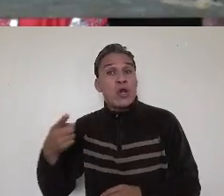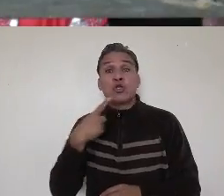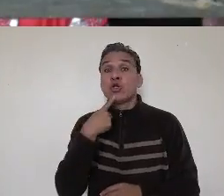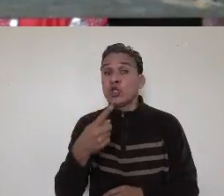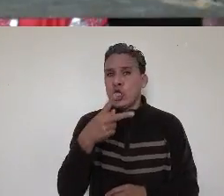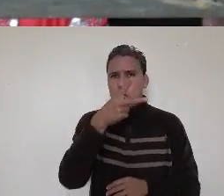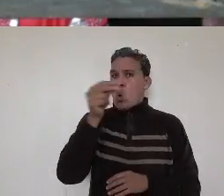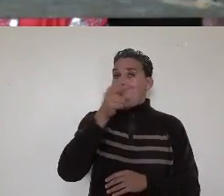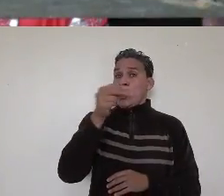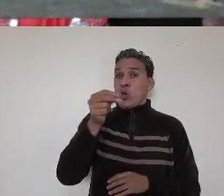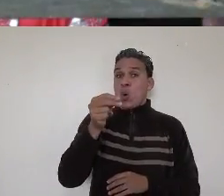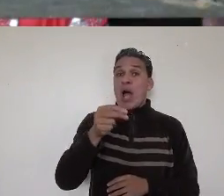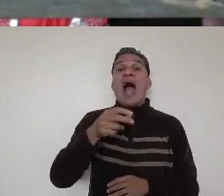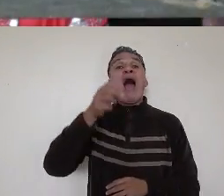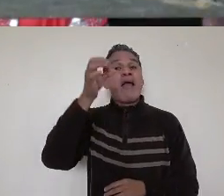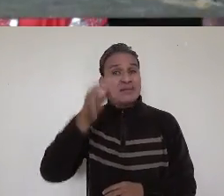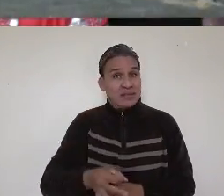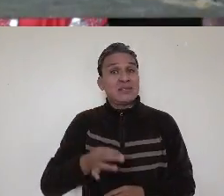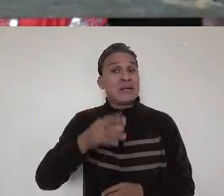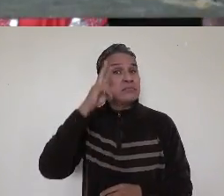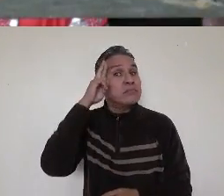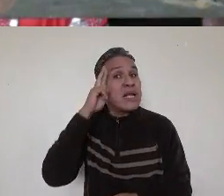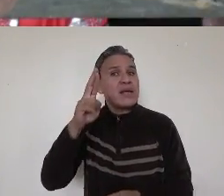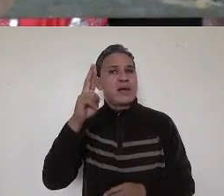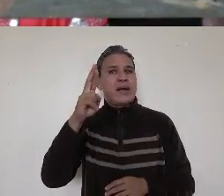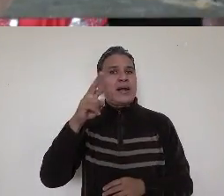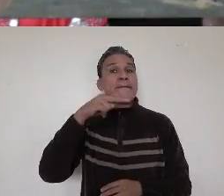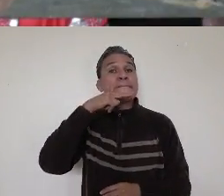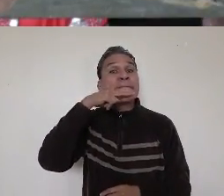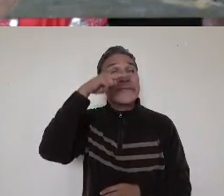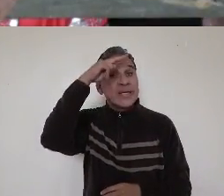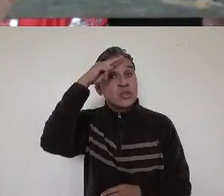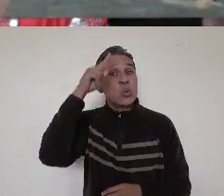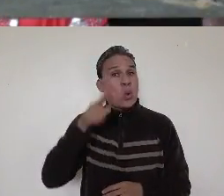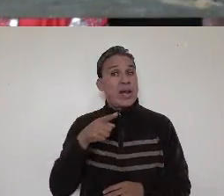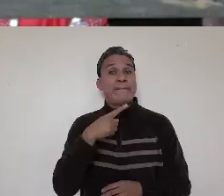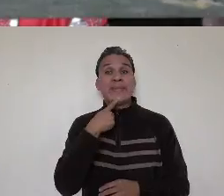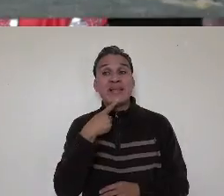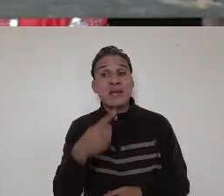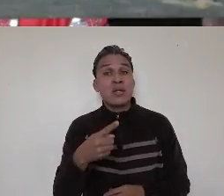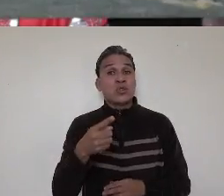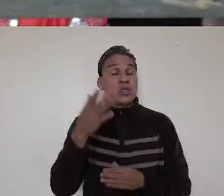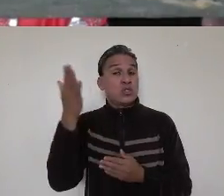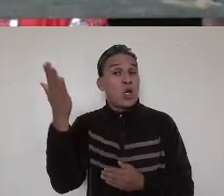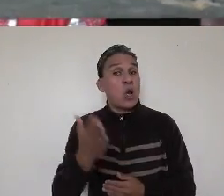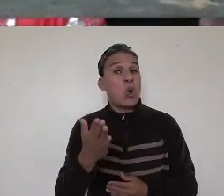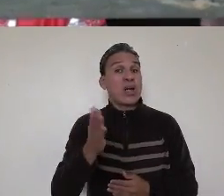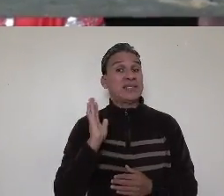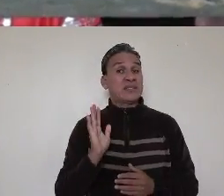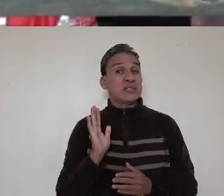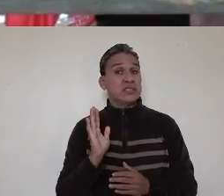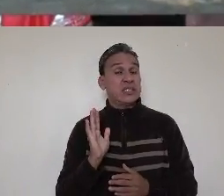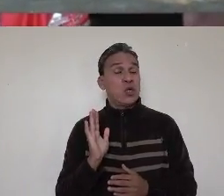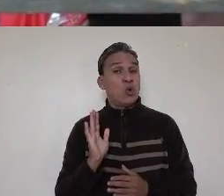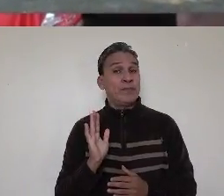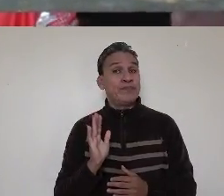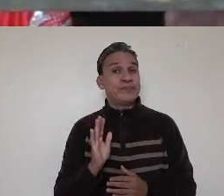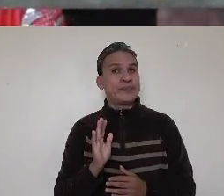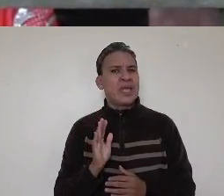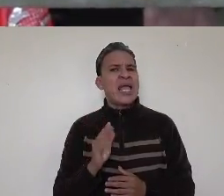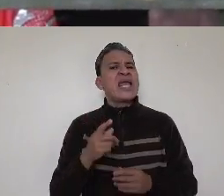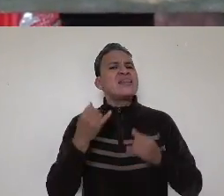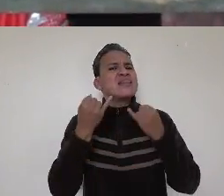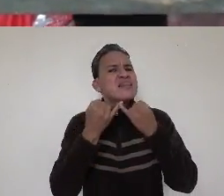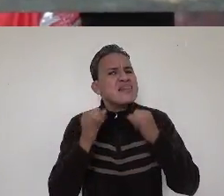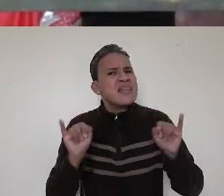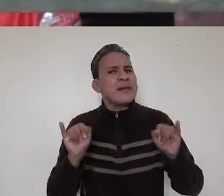terminó haciendo el mandado que el rey le decía. Y terminaba ese trozo del Evangelio diciendo: